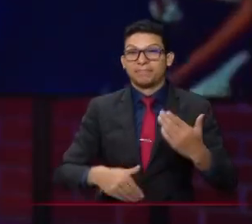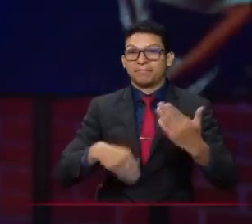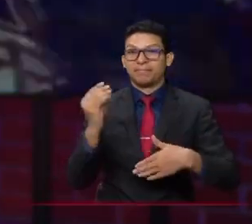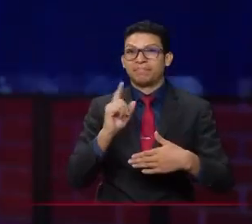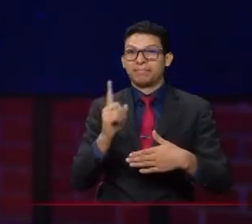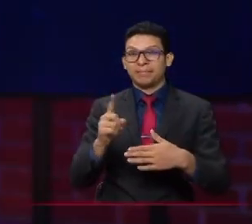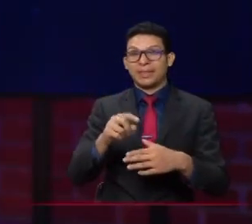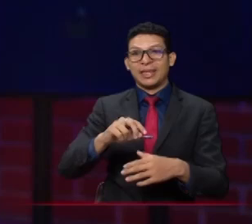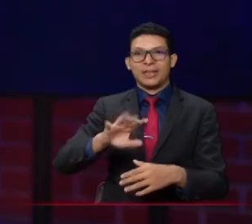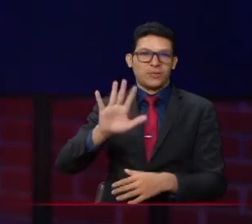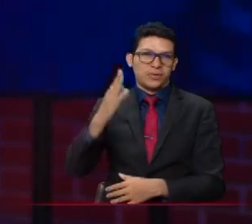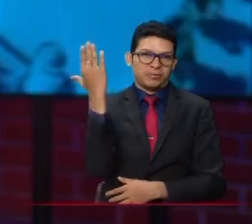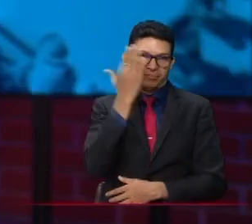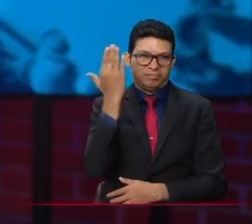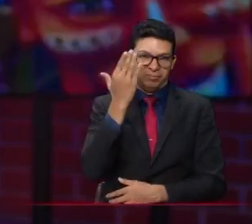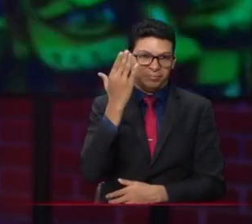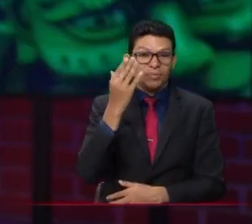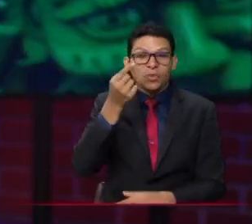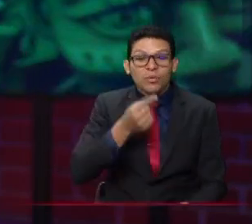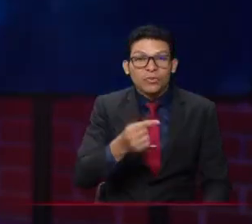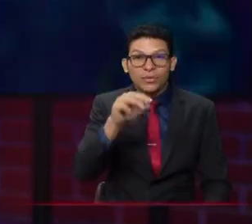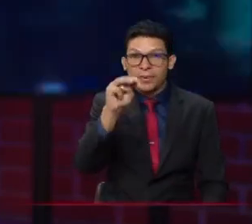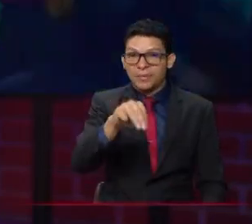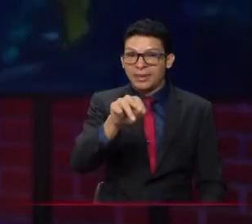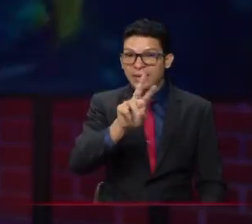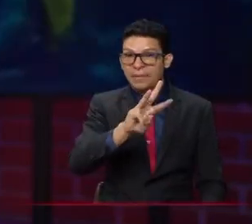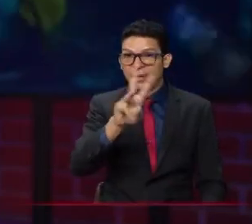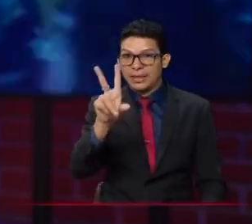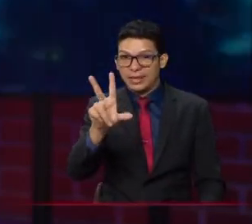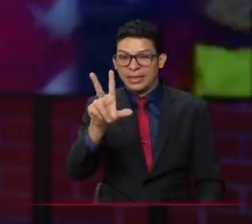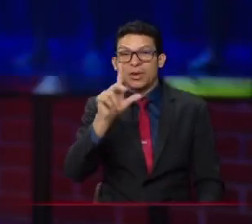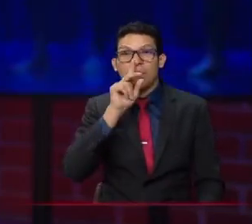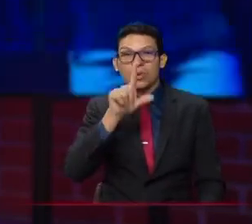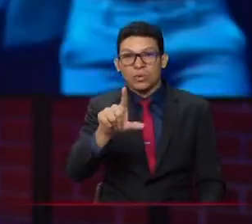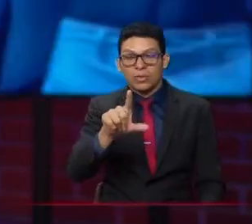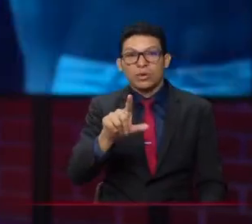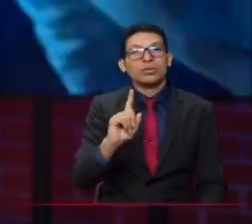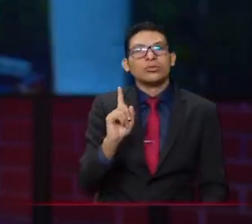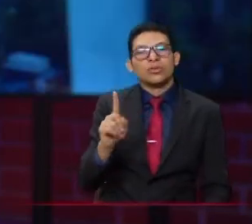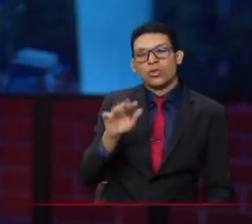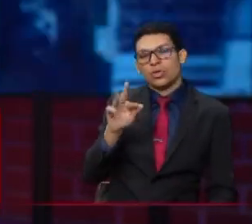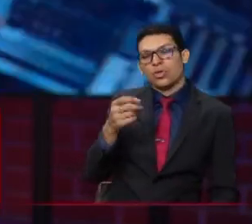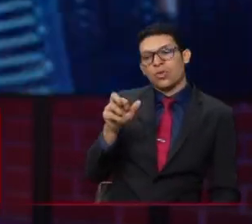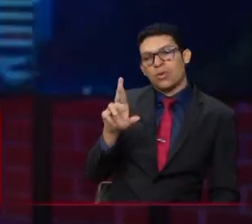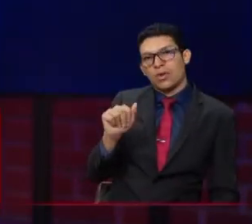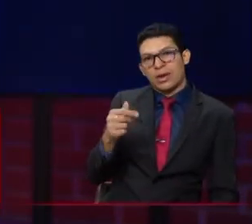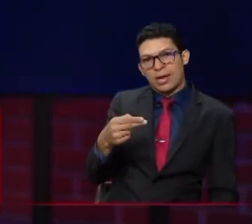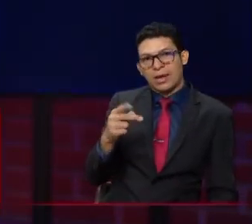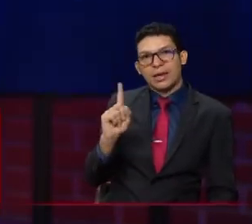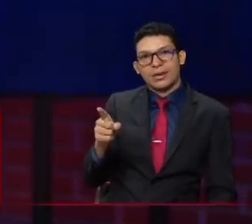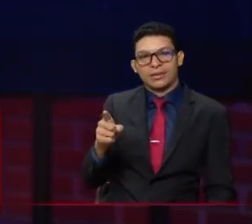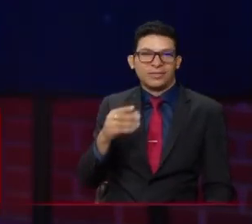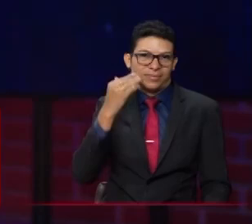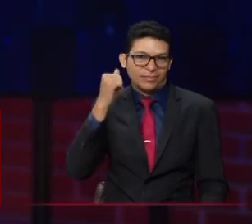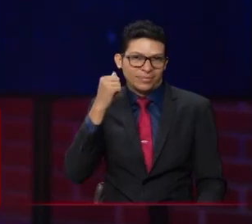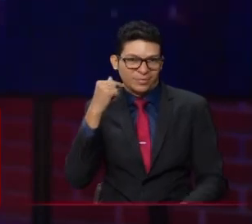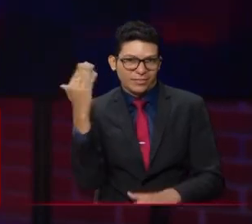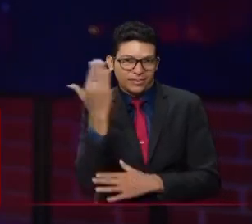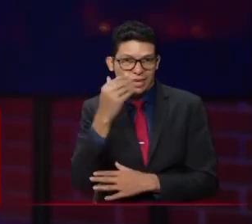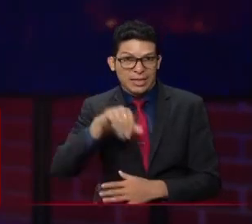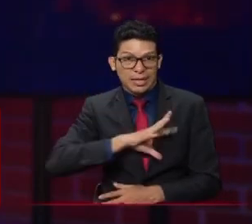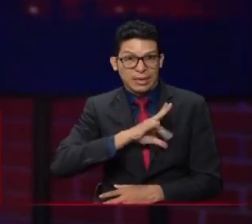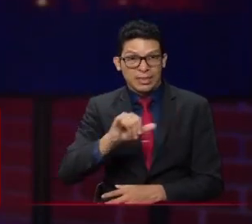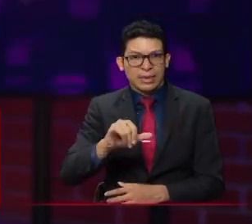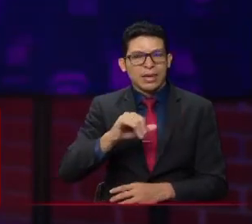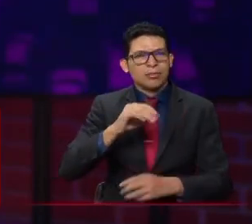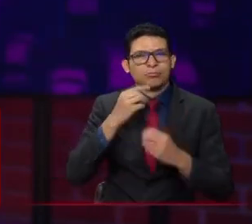Empezamos con el séptimo arte, porque el próximo martes 23 de julio, la película Tora Tropical de la productora caleña Distopia tendrá su estreno